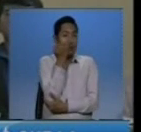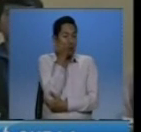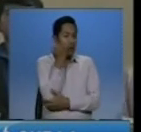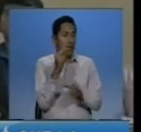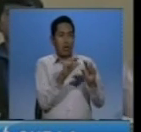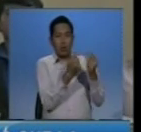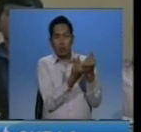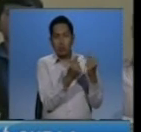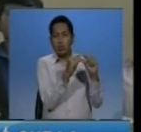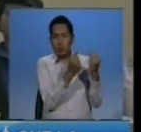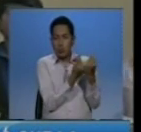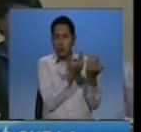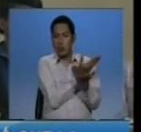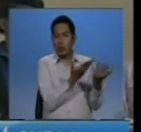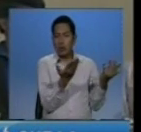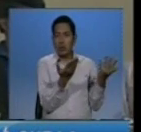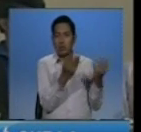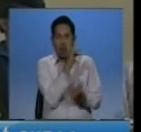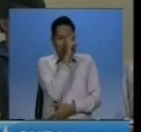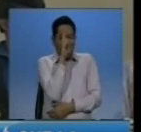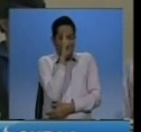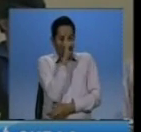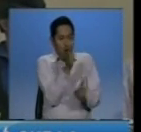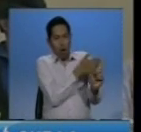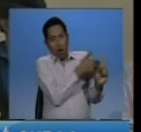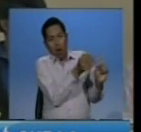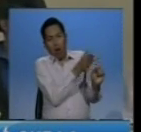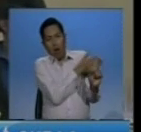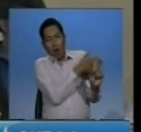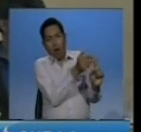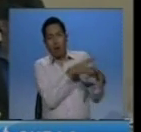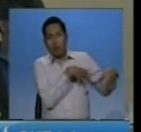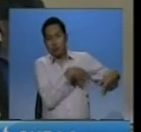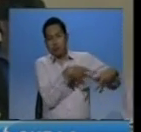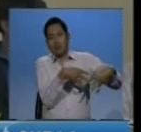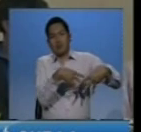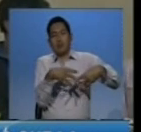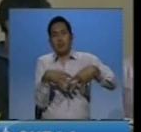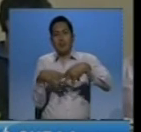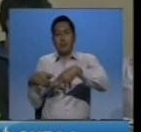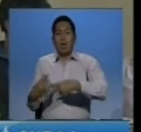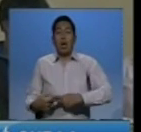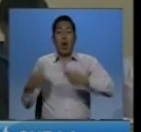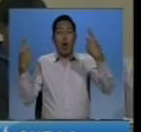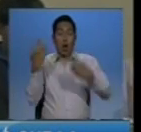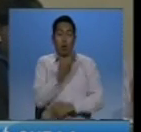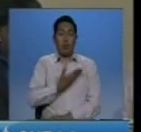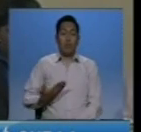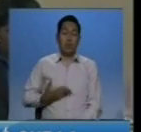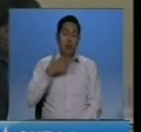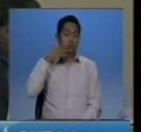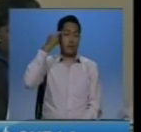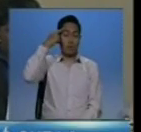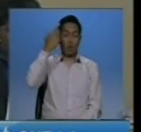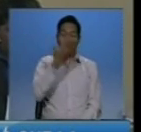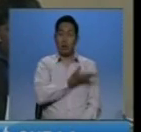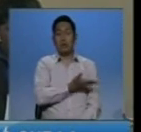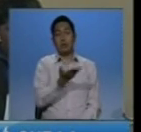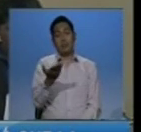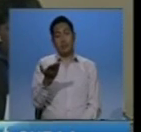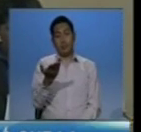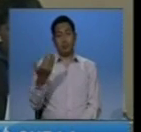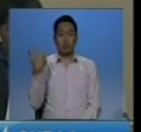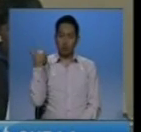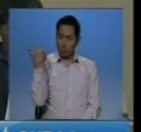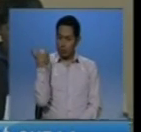inclusive juntos marchando contra el gobierno del presidente Rafael Correa. Yo tengo